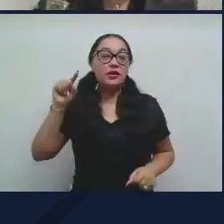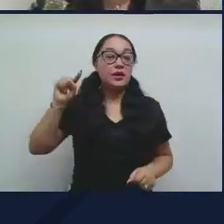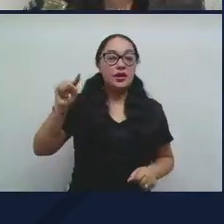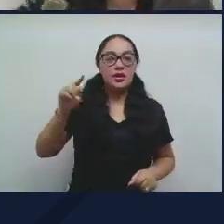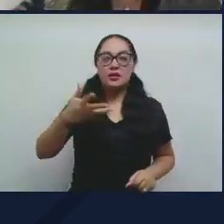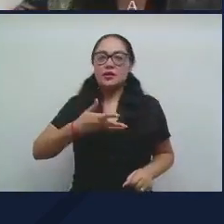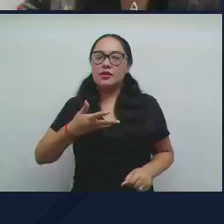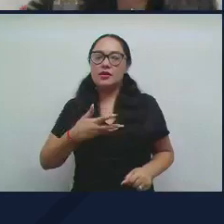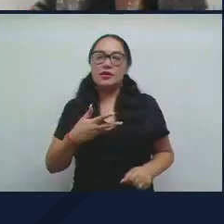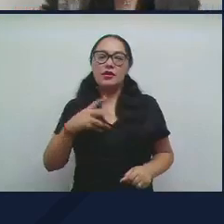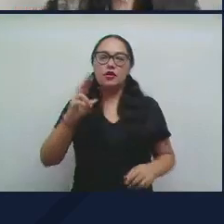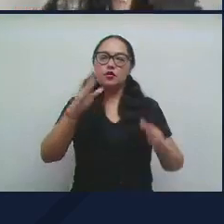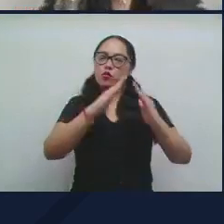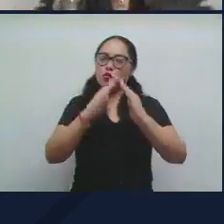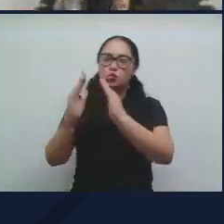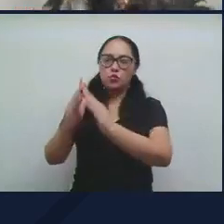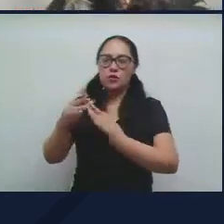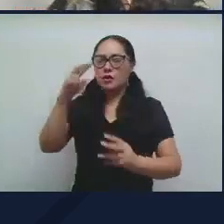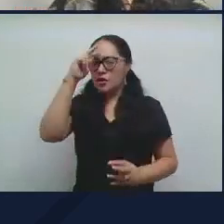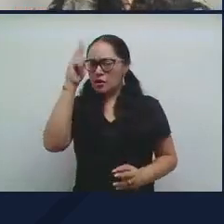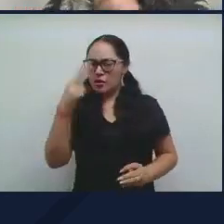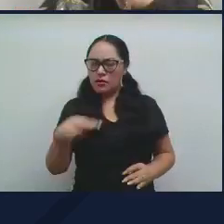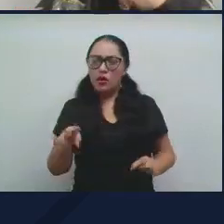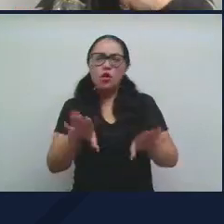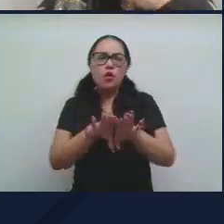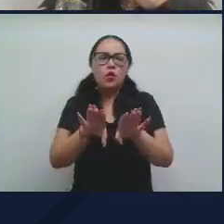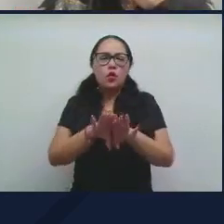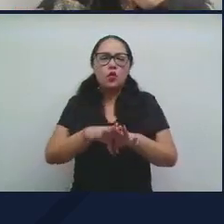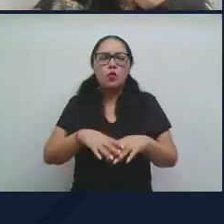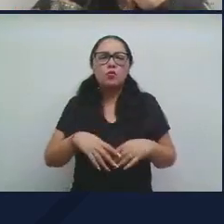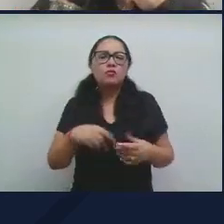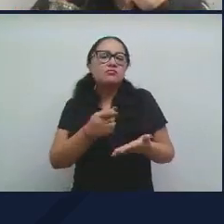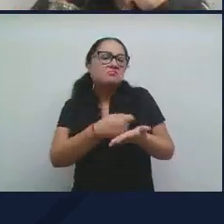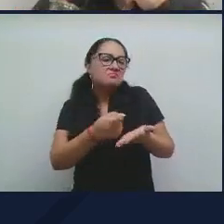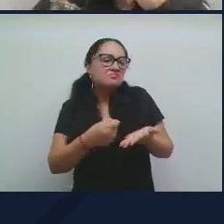aquí en México. ¿Cómo puedo hacer el testamento?